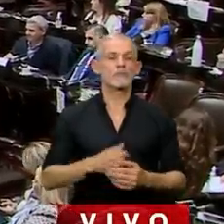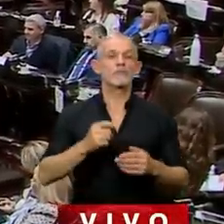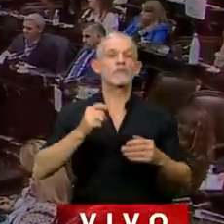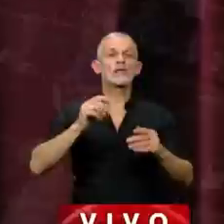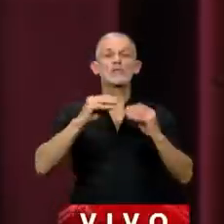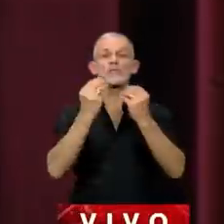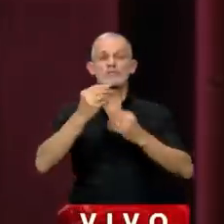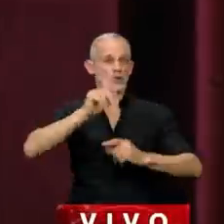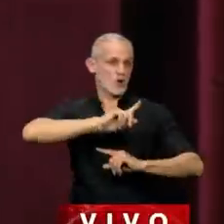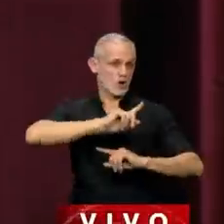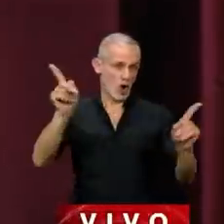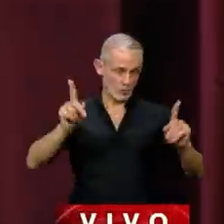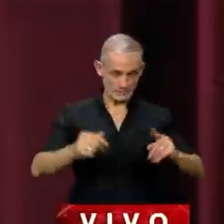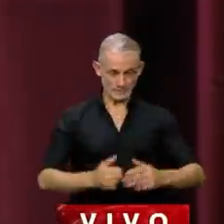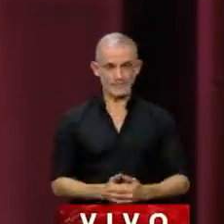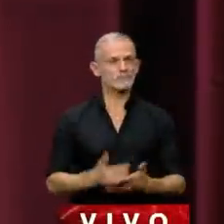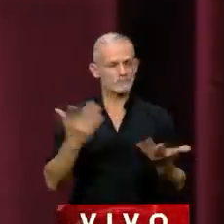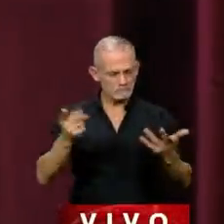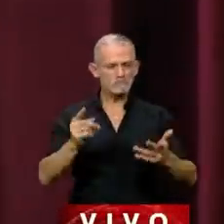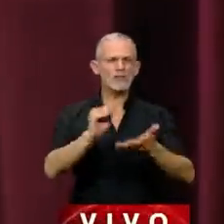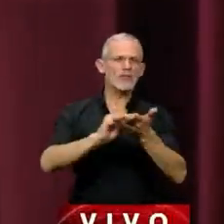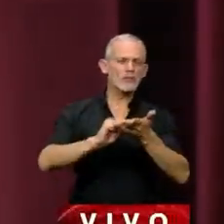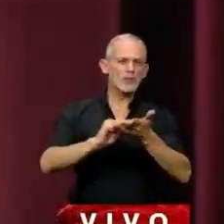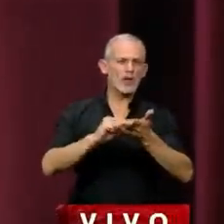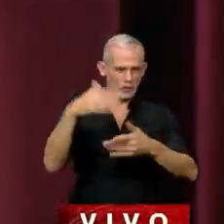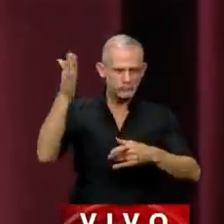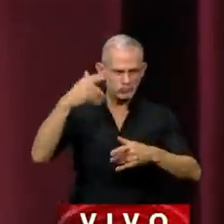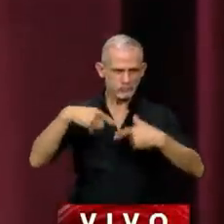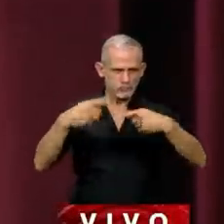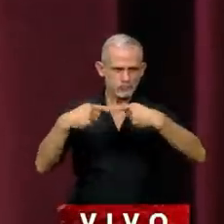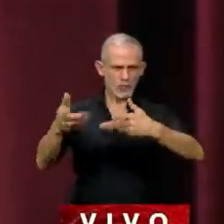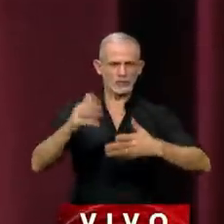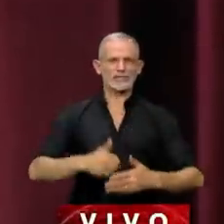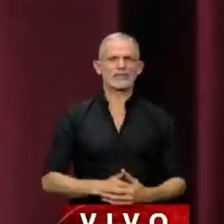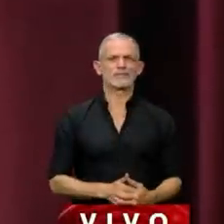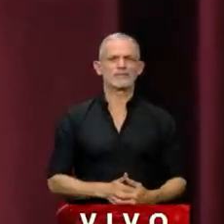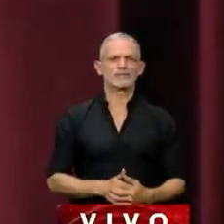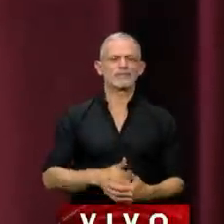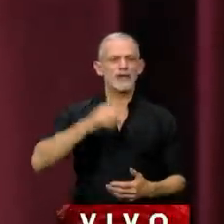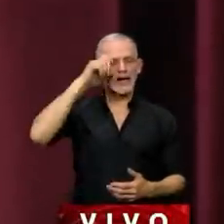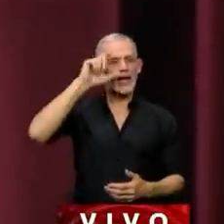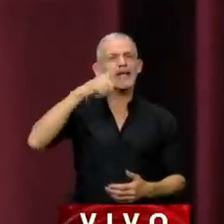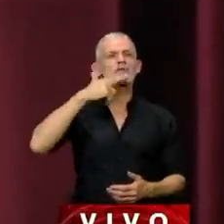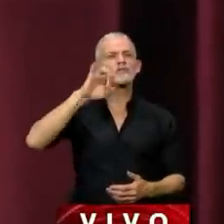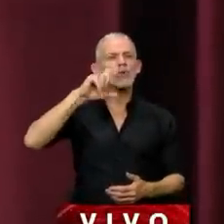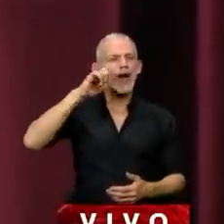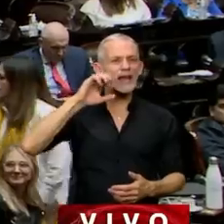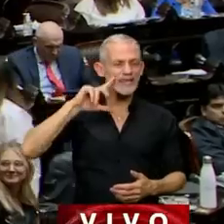Resulta negativa. Siga en el uso de la palabra, diputada El Zucaría.